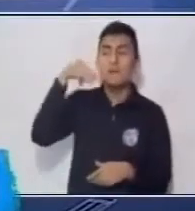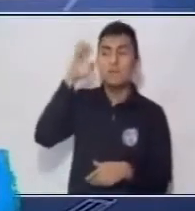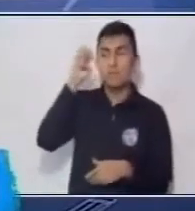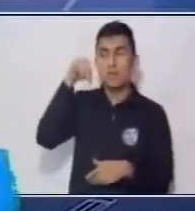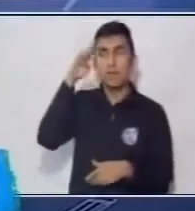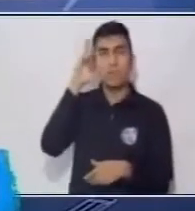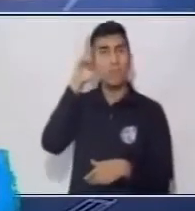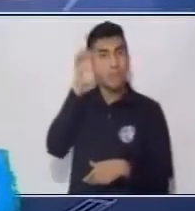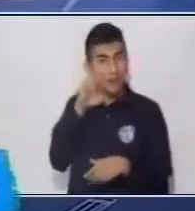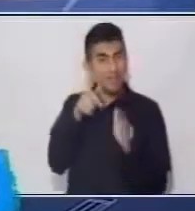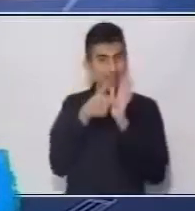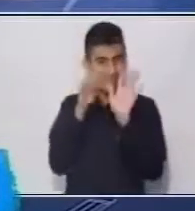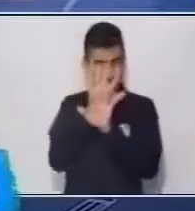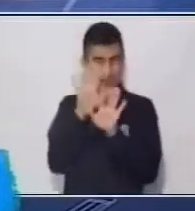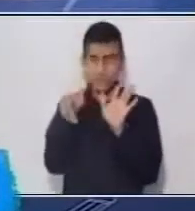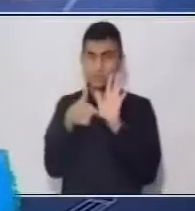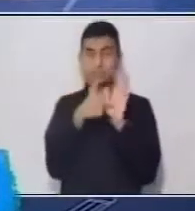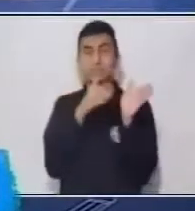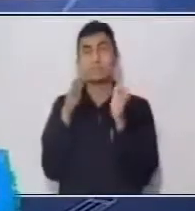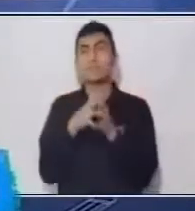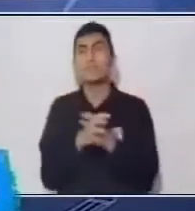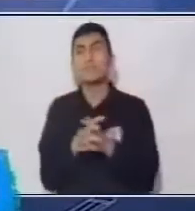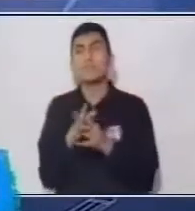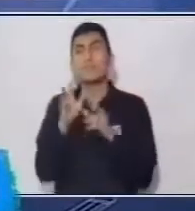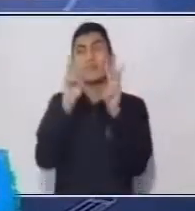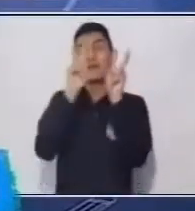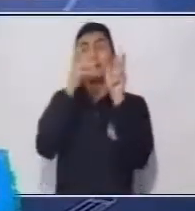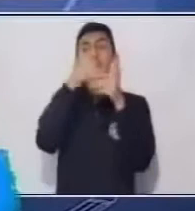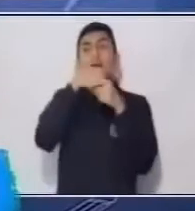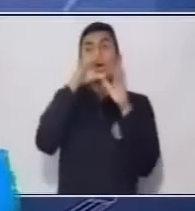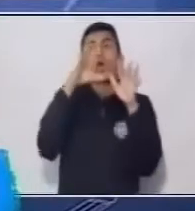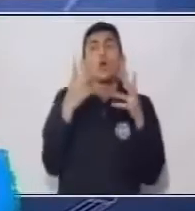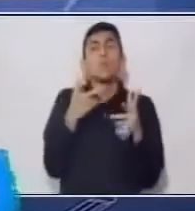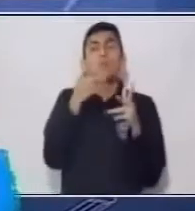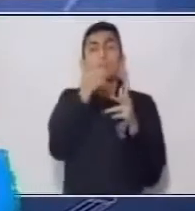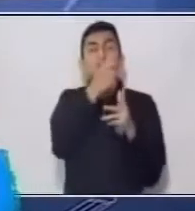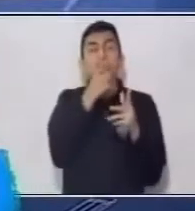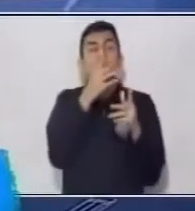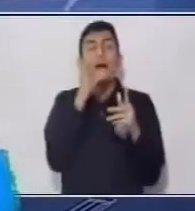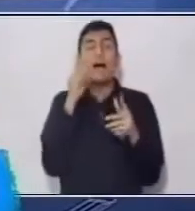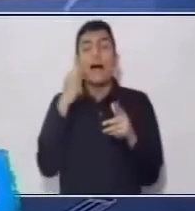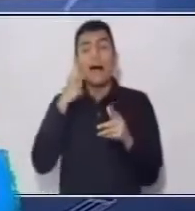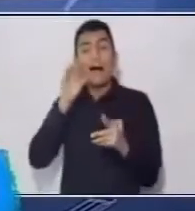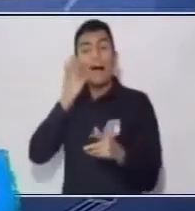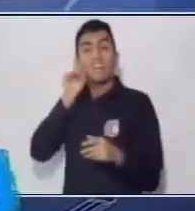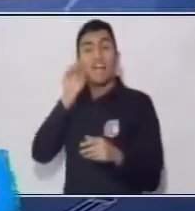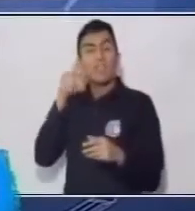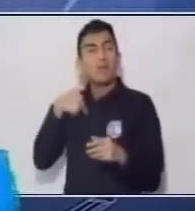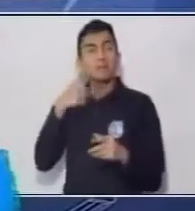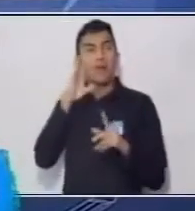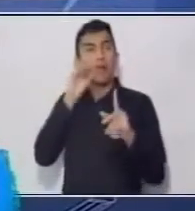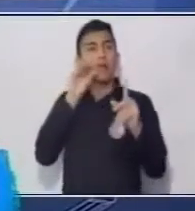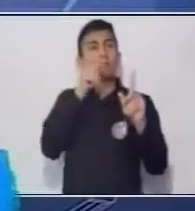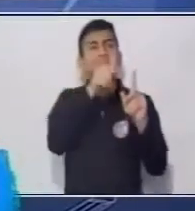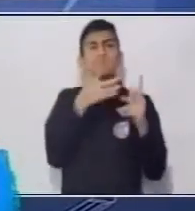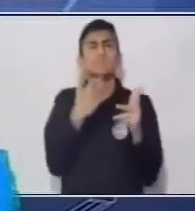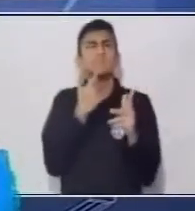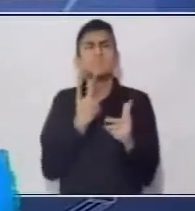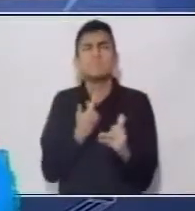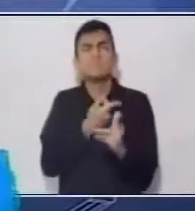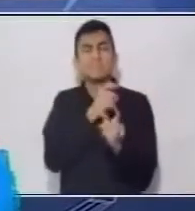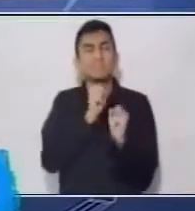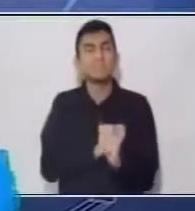estas clasificaciones. Según la ilocución o la intención del hablante, especificamos que